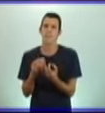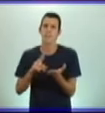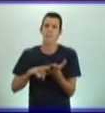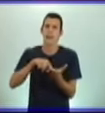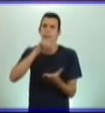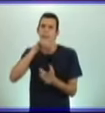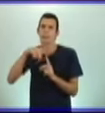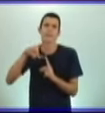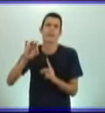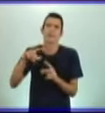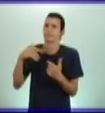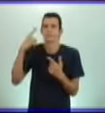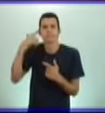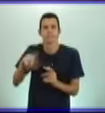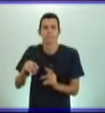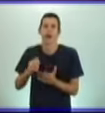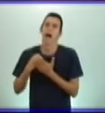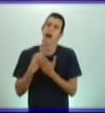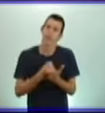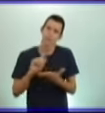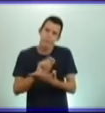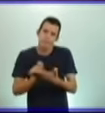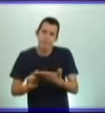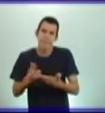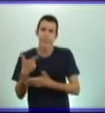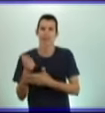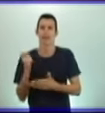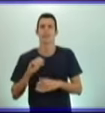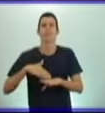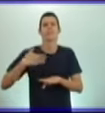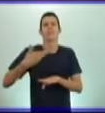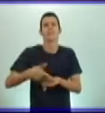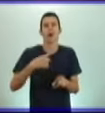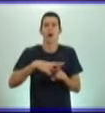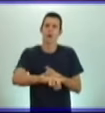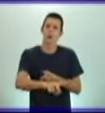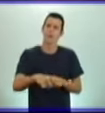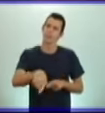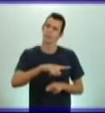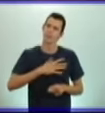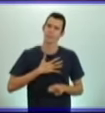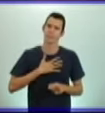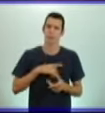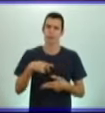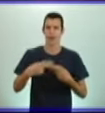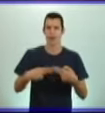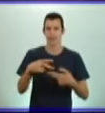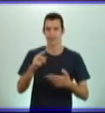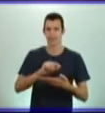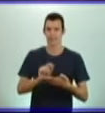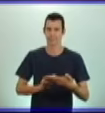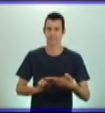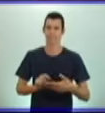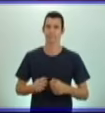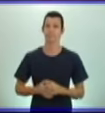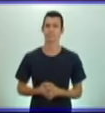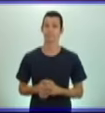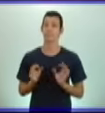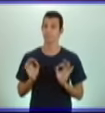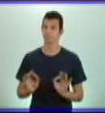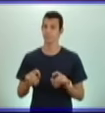contribuye a que puedan copiar más rápidamente. Como yo les decía anteriormente, el concepto de función es un concepto que se puede